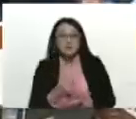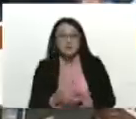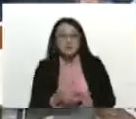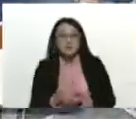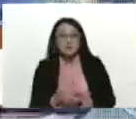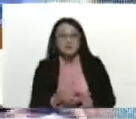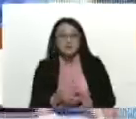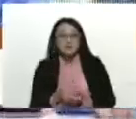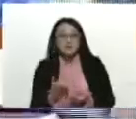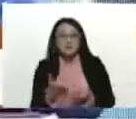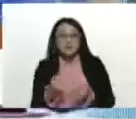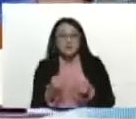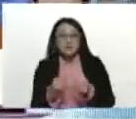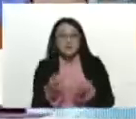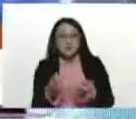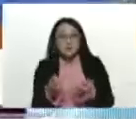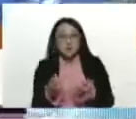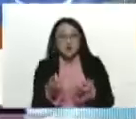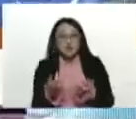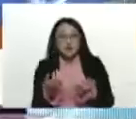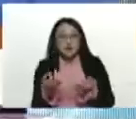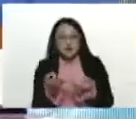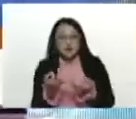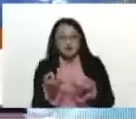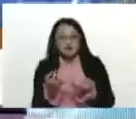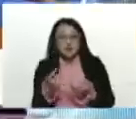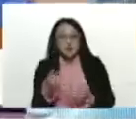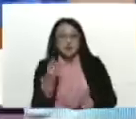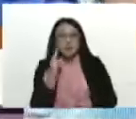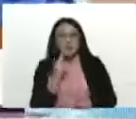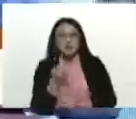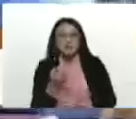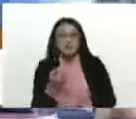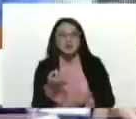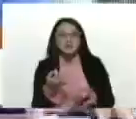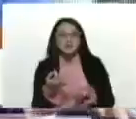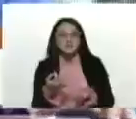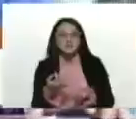y empujado por nuestra moneda es y seguir haciendo el